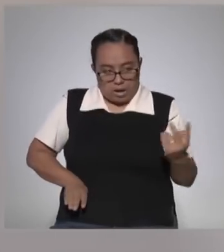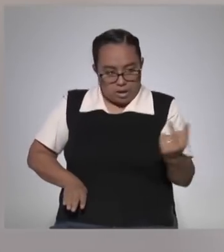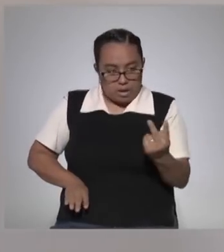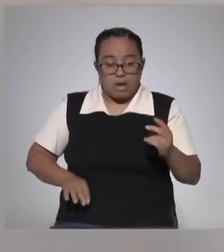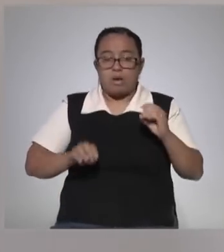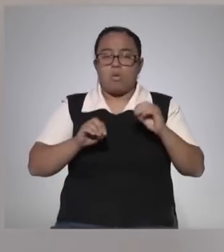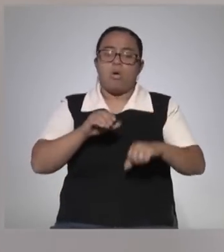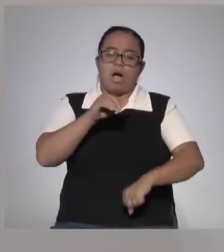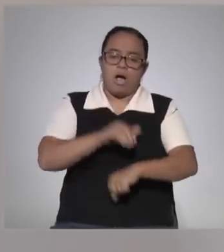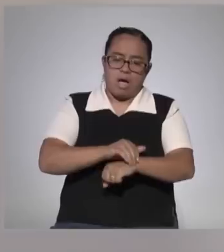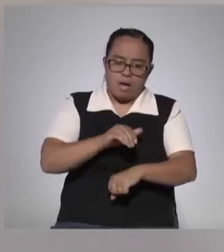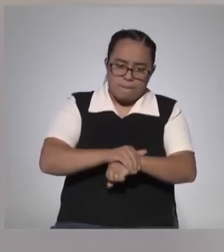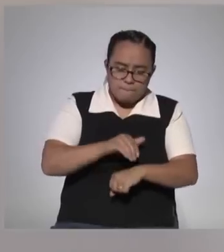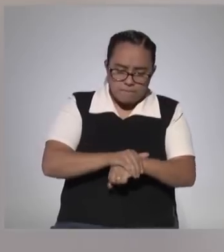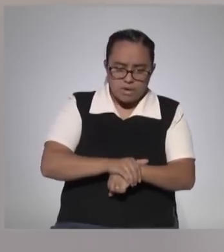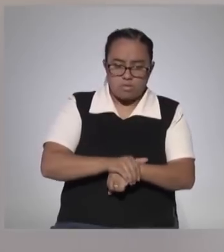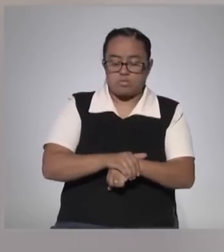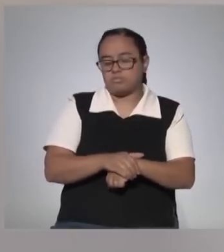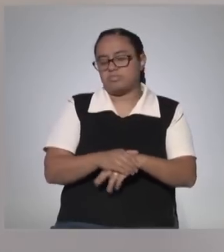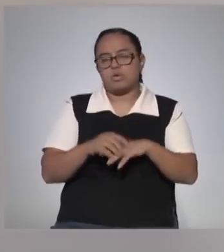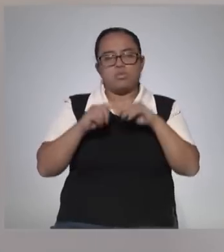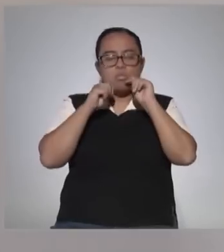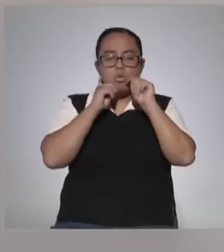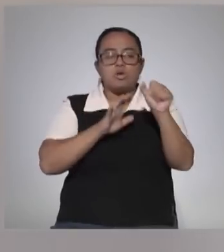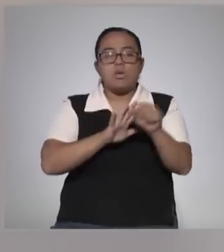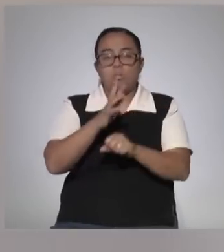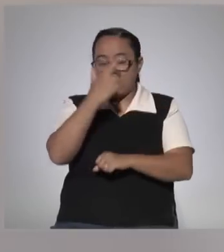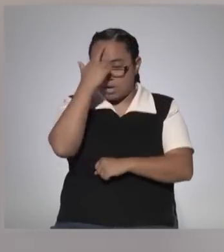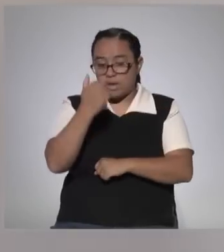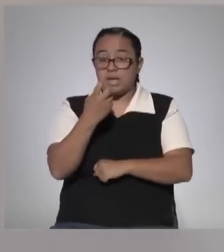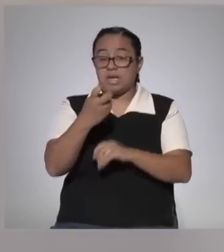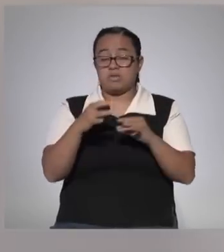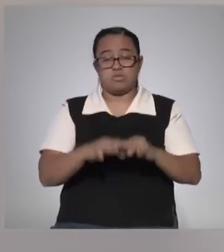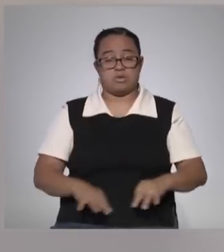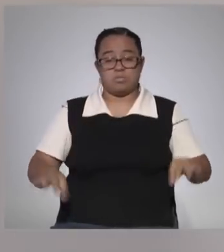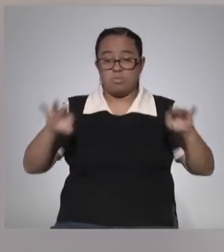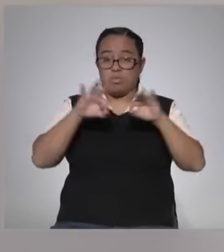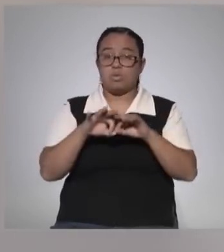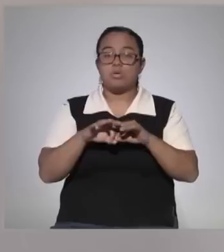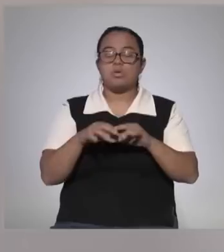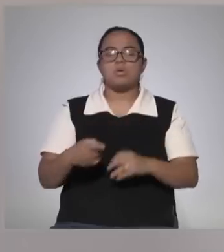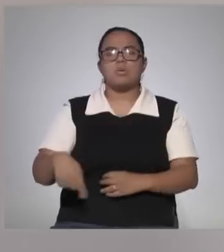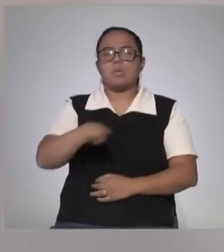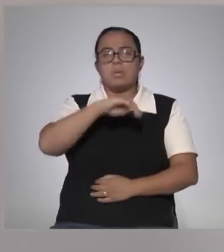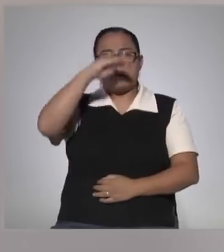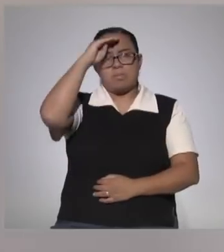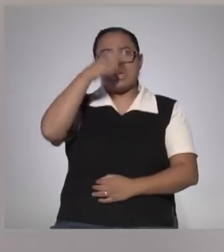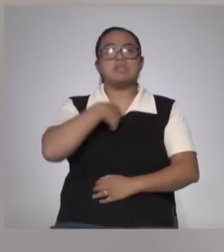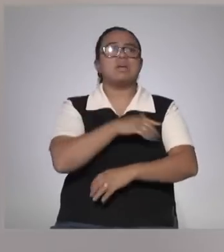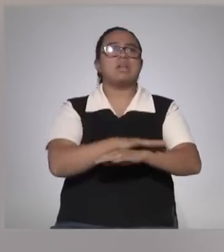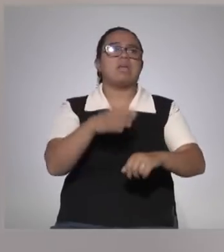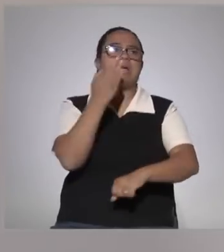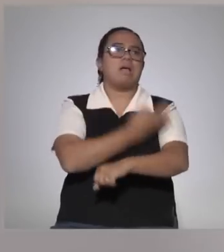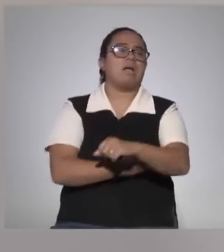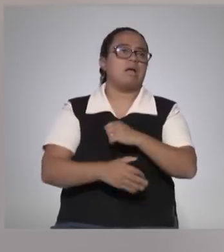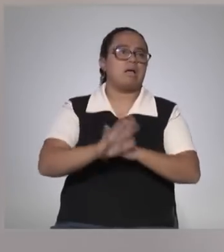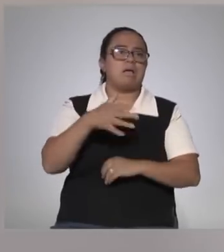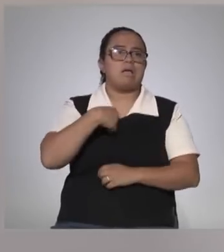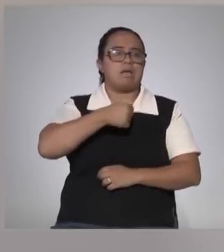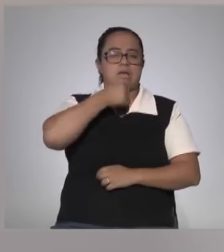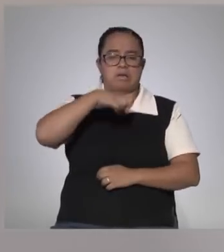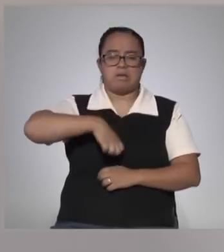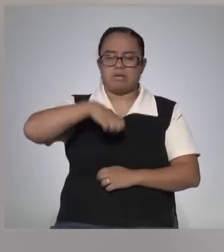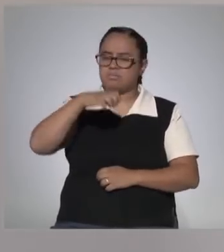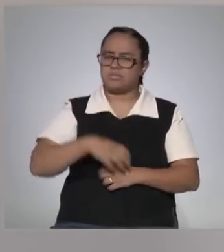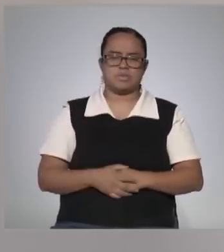amistad, son importantes. Cultivarlas es importante, nunca es tarde para hacerlo y las familias